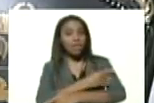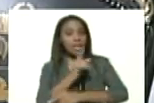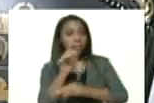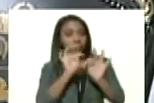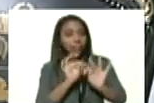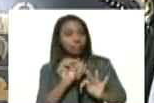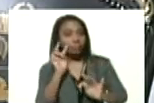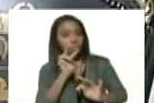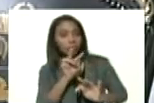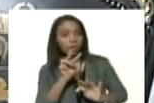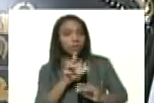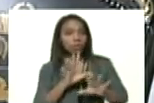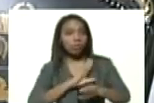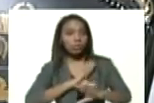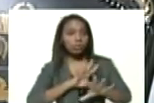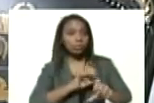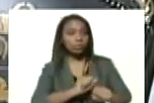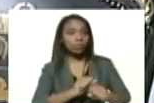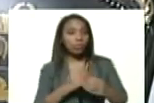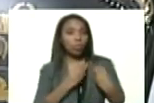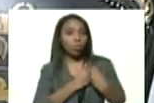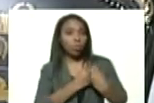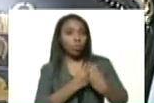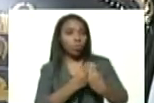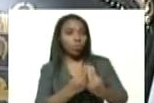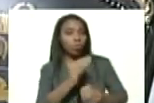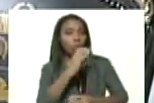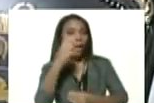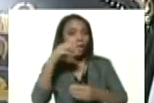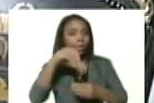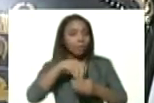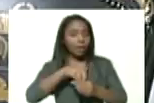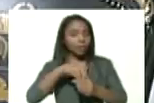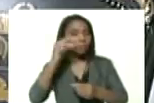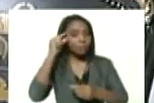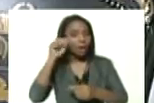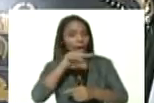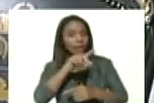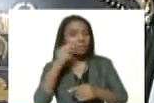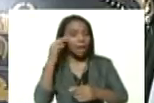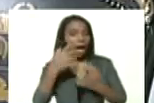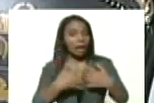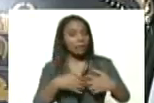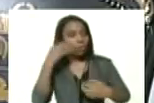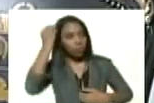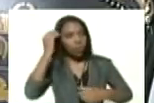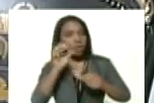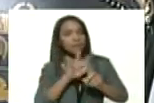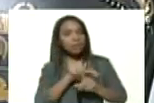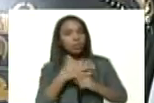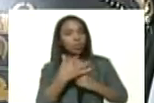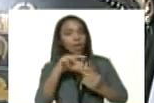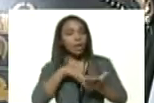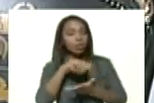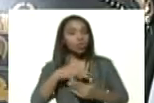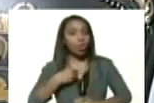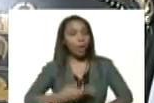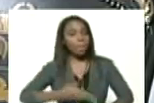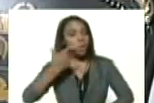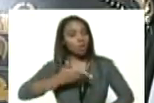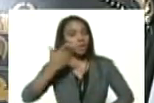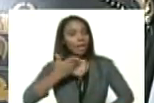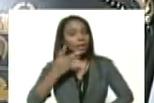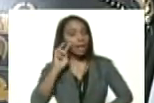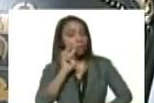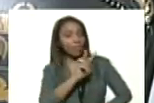que se deben tomar en el acompañamiento de la cuarentena y en el análisis la situación nacional pero creo que es importante también ver